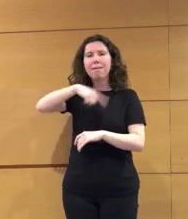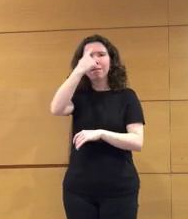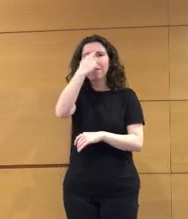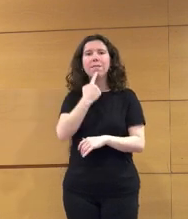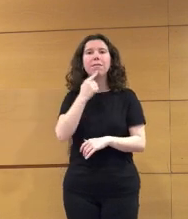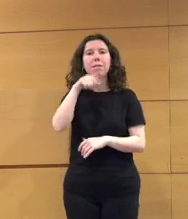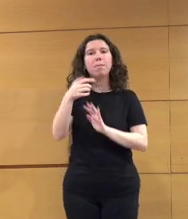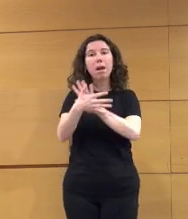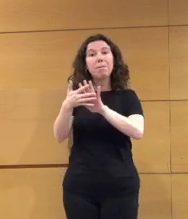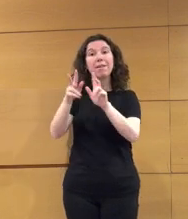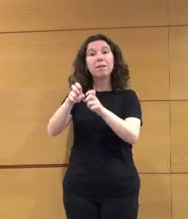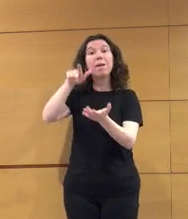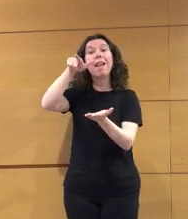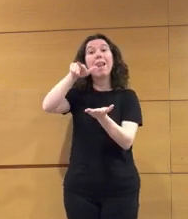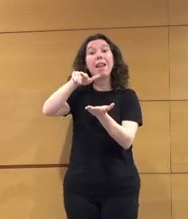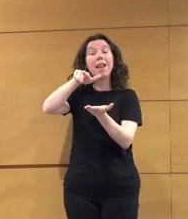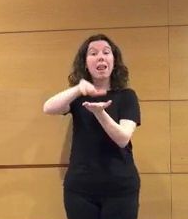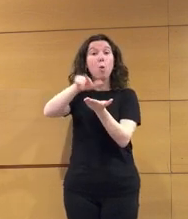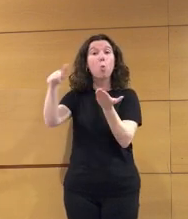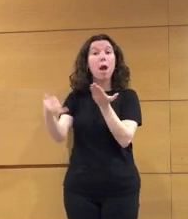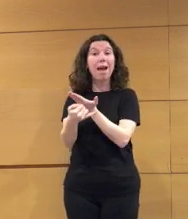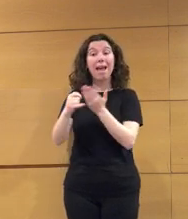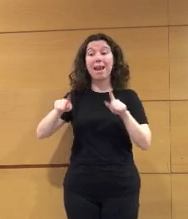accesibilidad, que es sumamente importante,